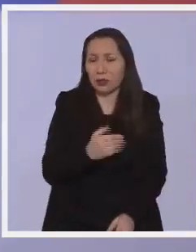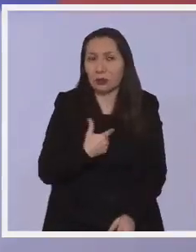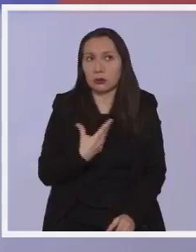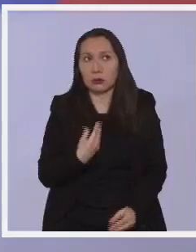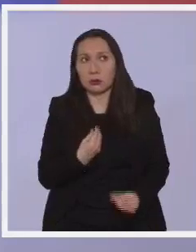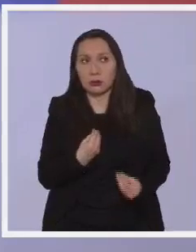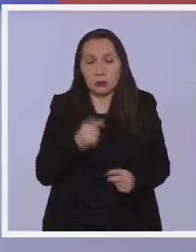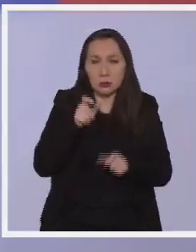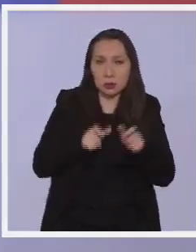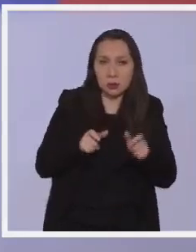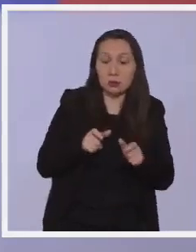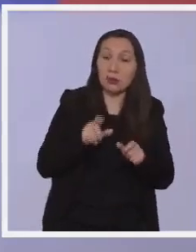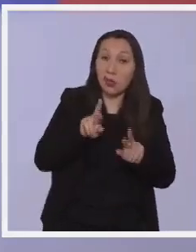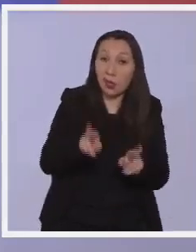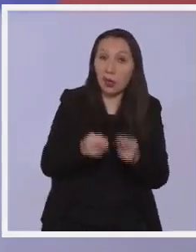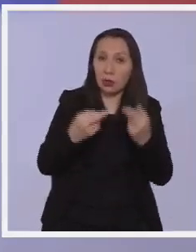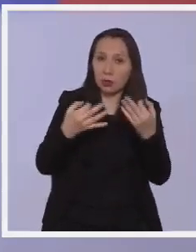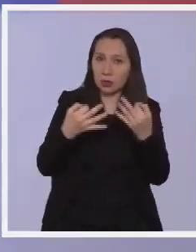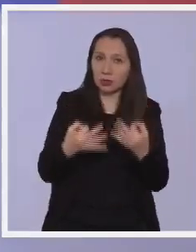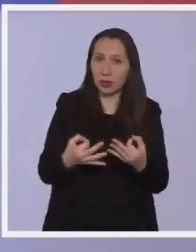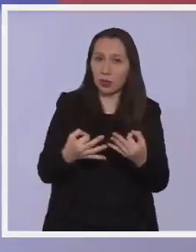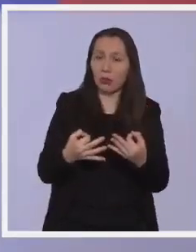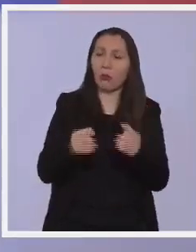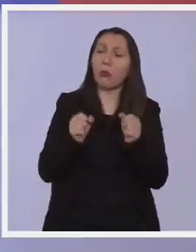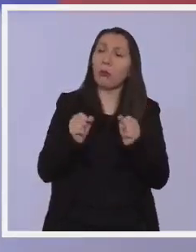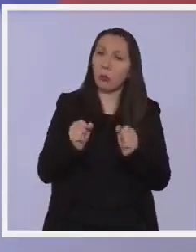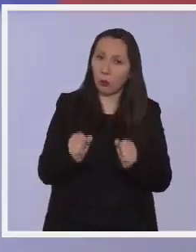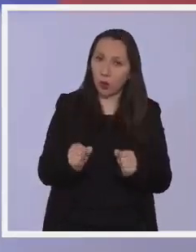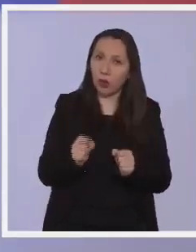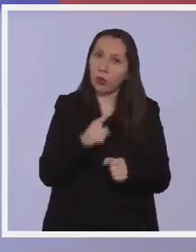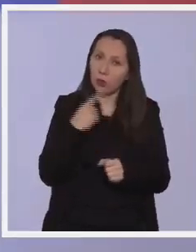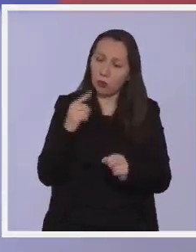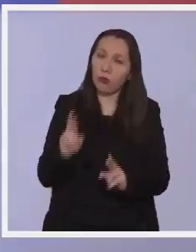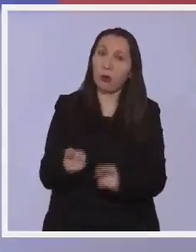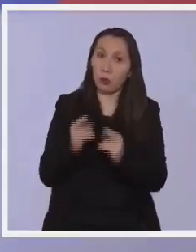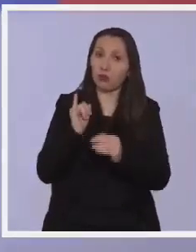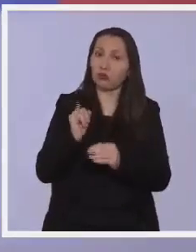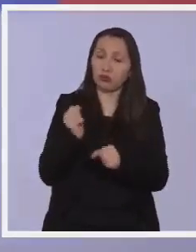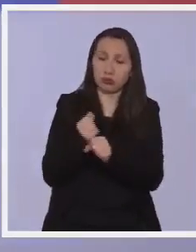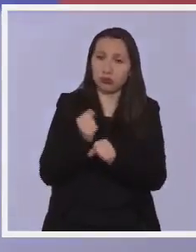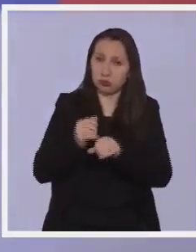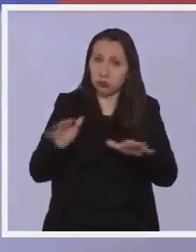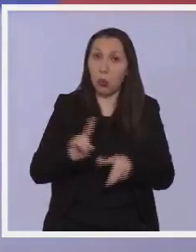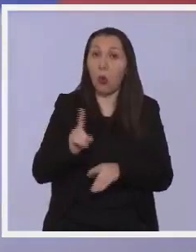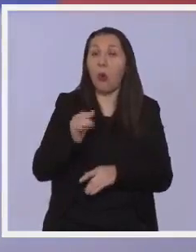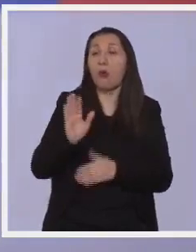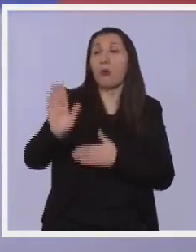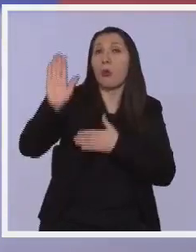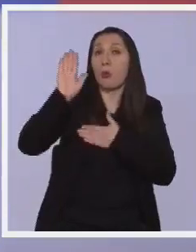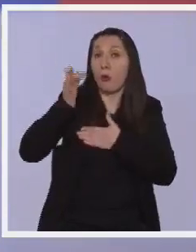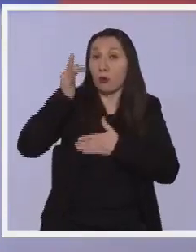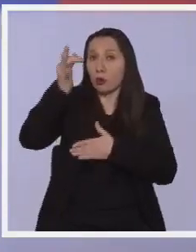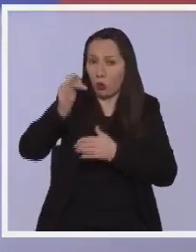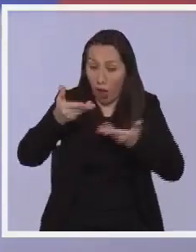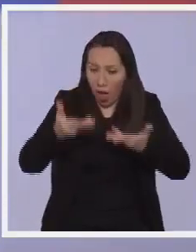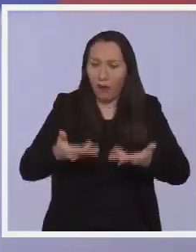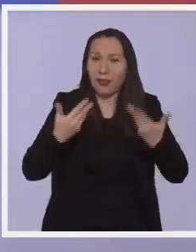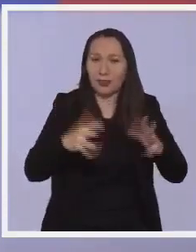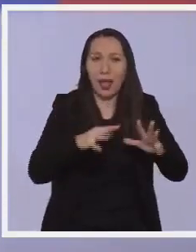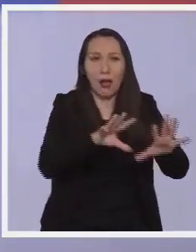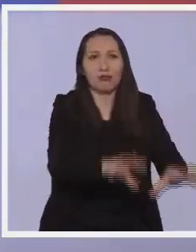Y por lo tanto, recuperar esa seguridad, que es posible, porque vamos a recuperar, y estamos, esto no es solamente una promesa de futuro, estamos